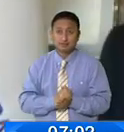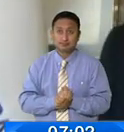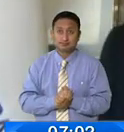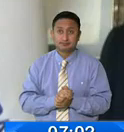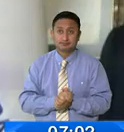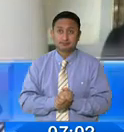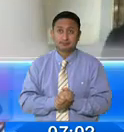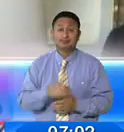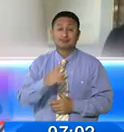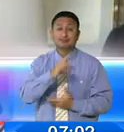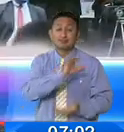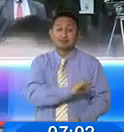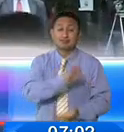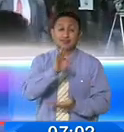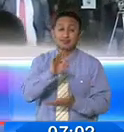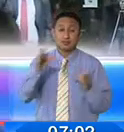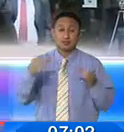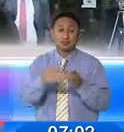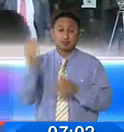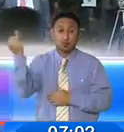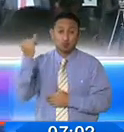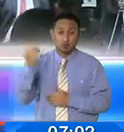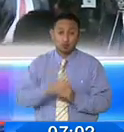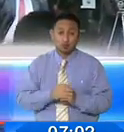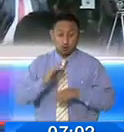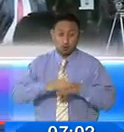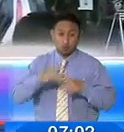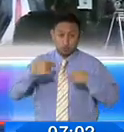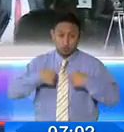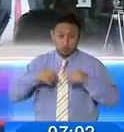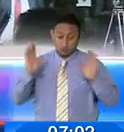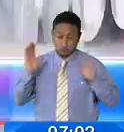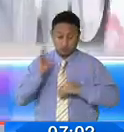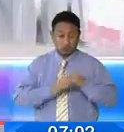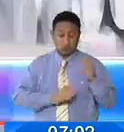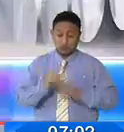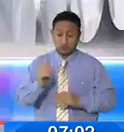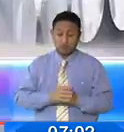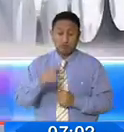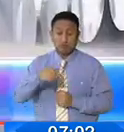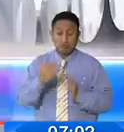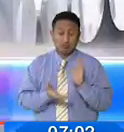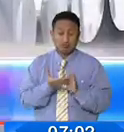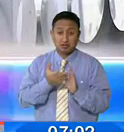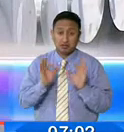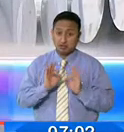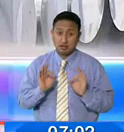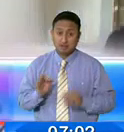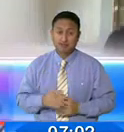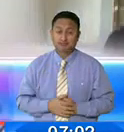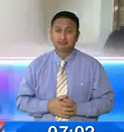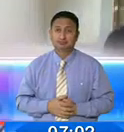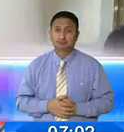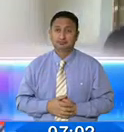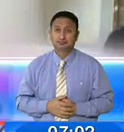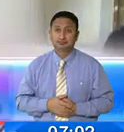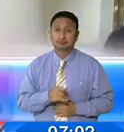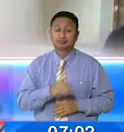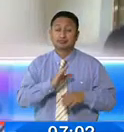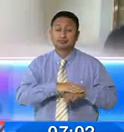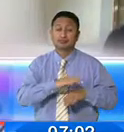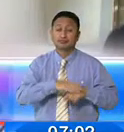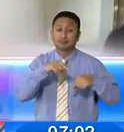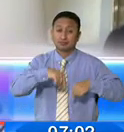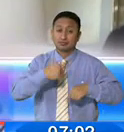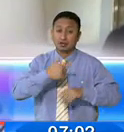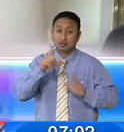del sector industrial, deslinda responsabilidad en el sentido de que no se haya dado un incremento salarial. Esto responde a una disposición de